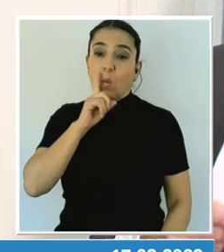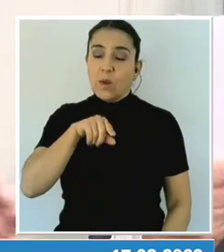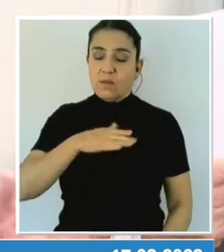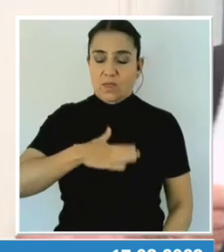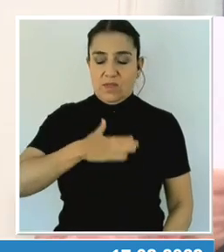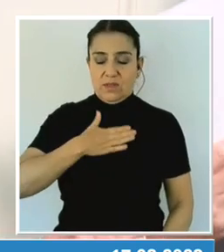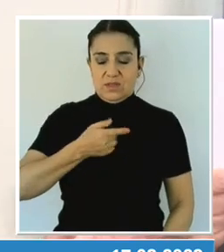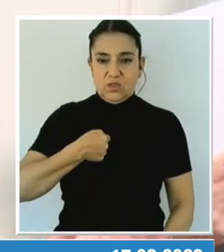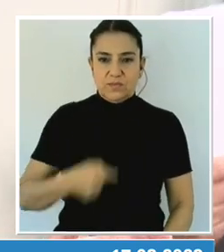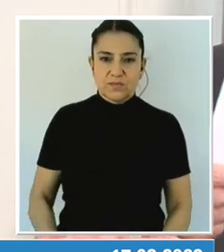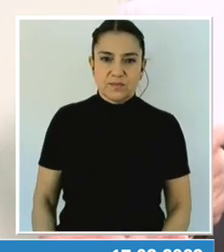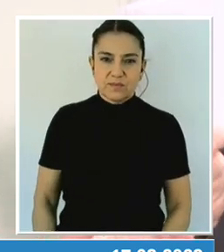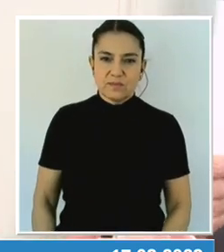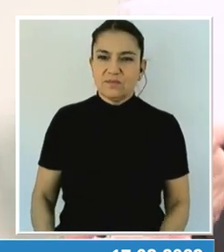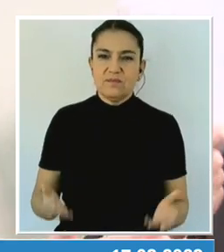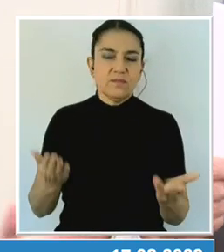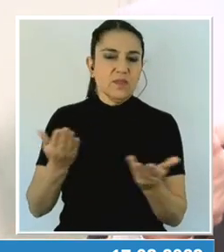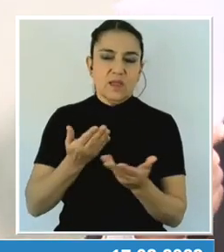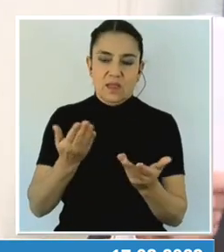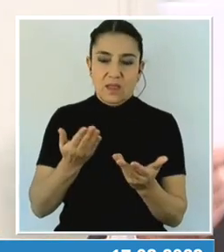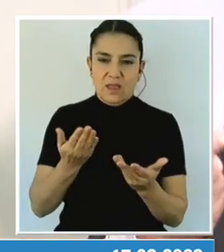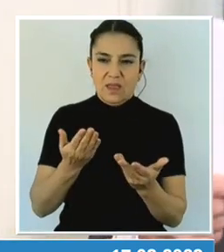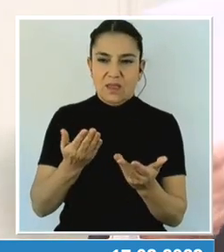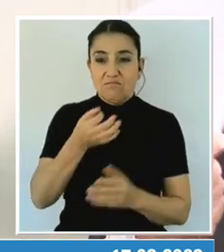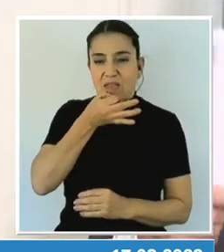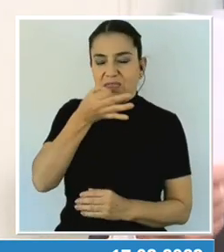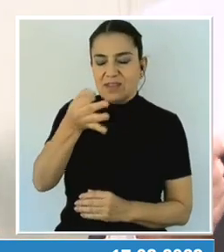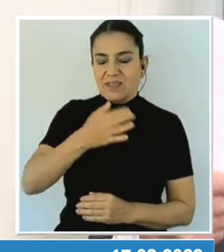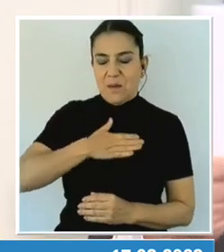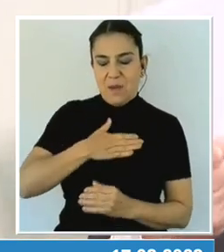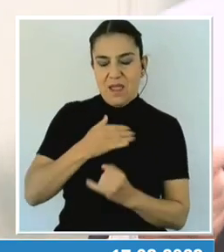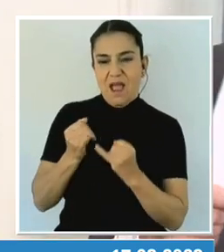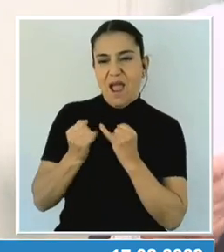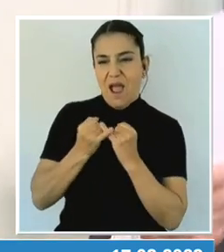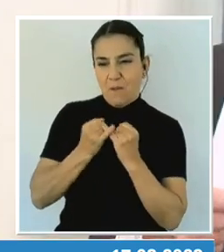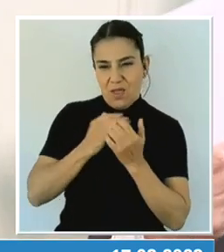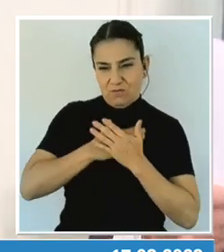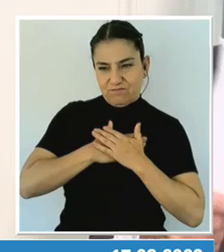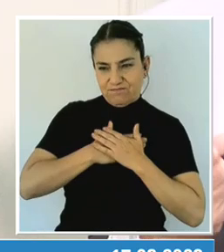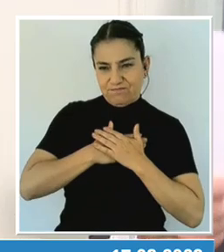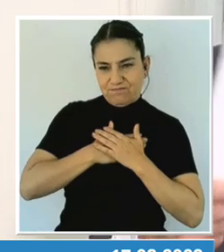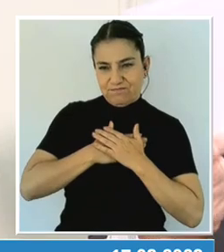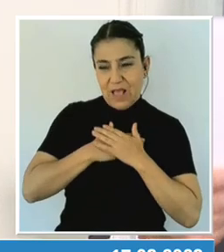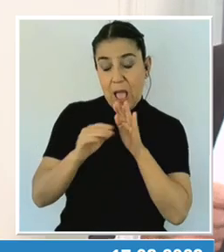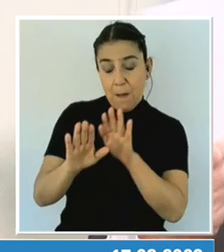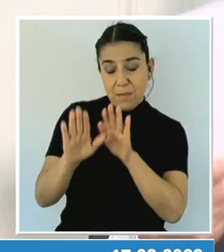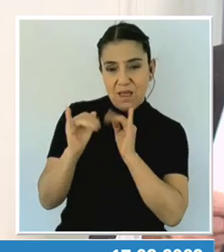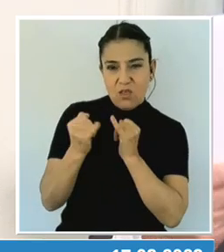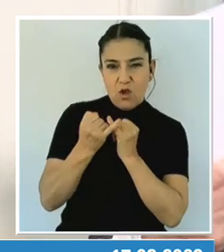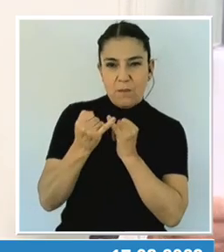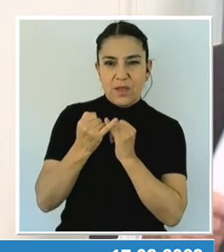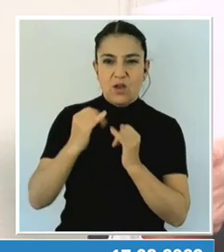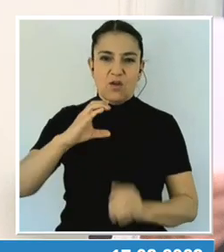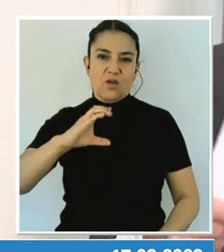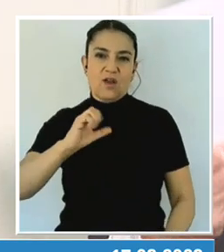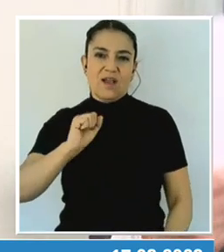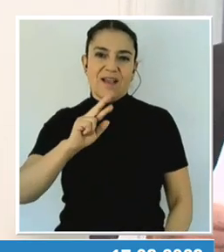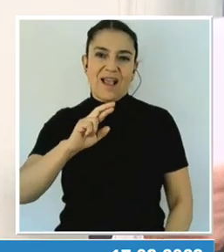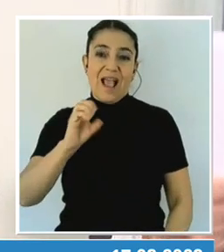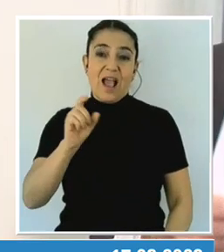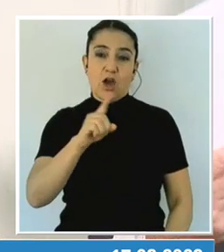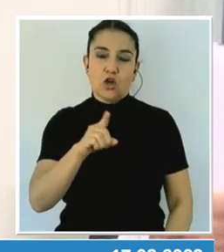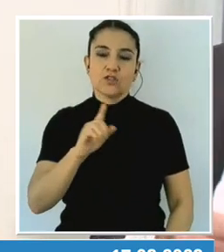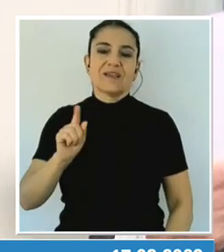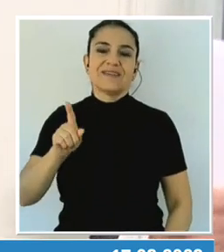que son las palabras a mi querido amigo y admirado amigo Carlos Fontaura, le digo con toda sinceridad porque se las